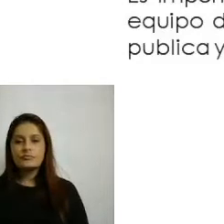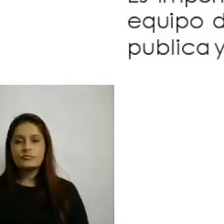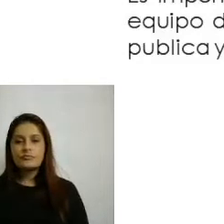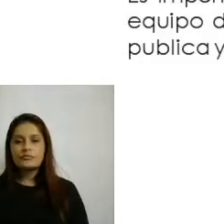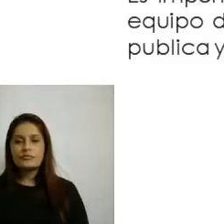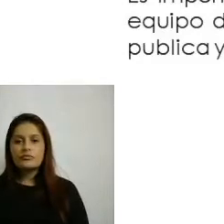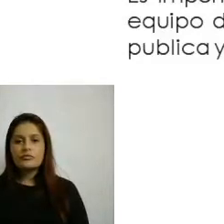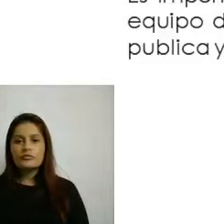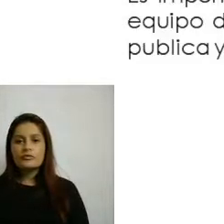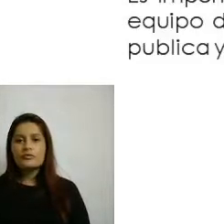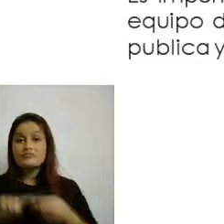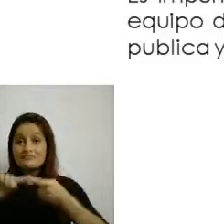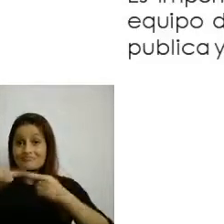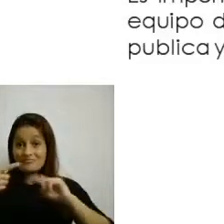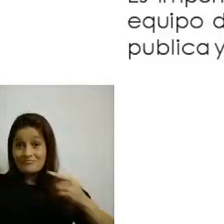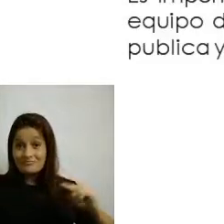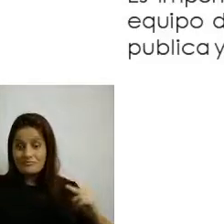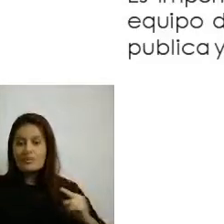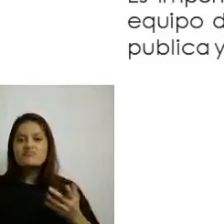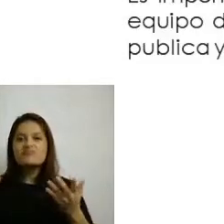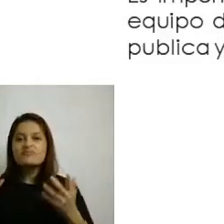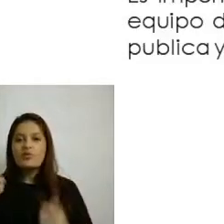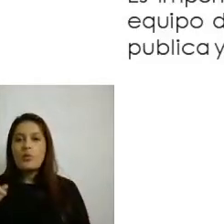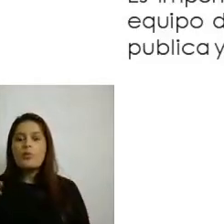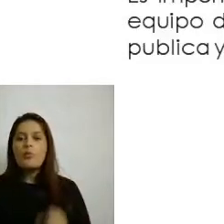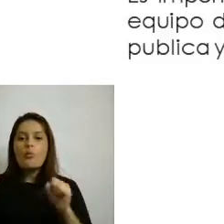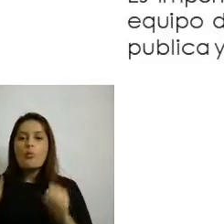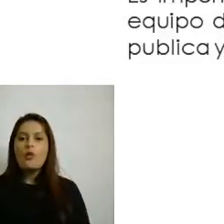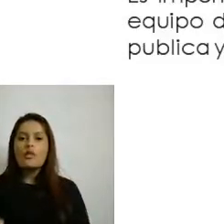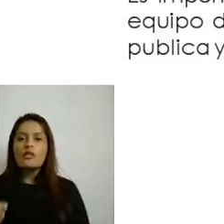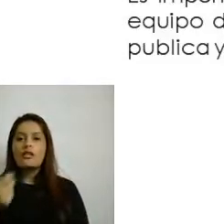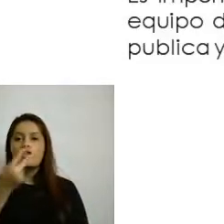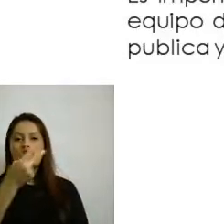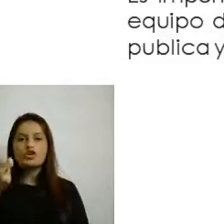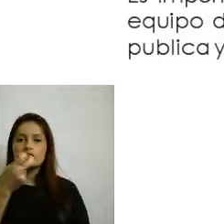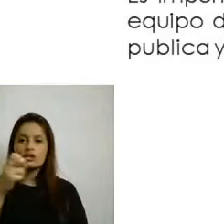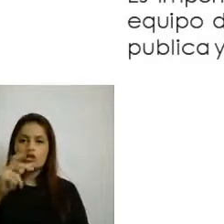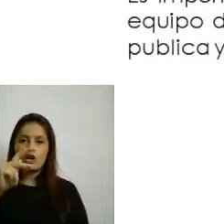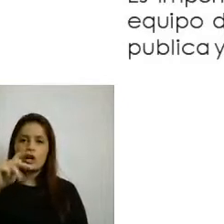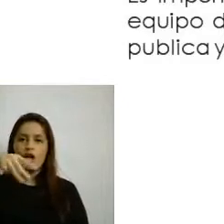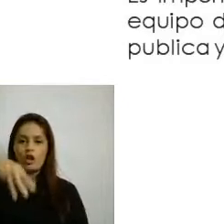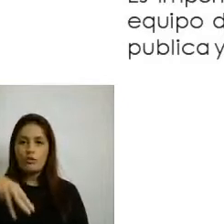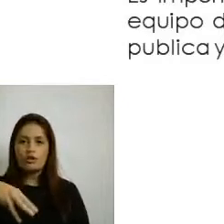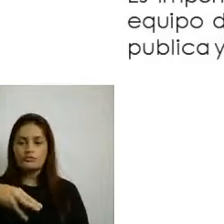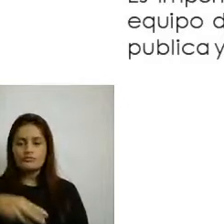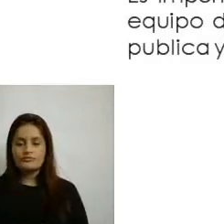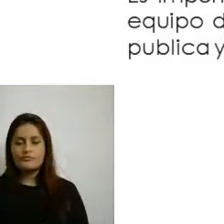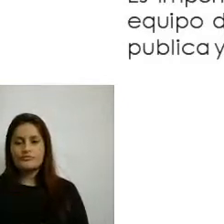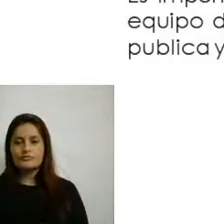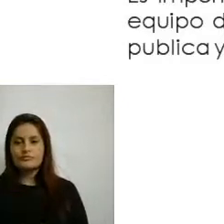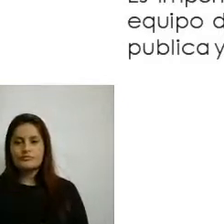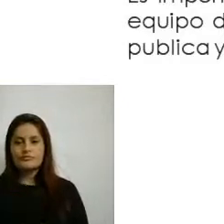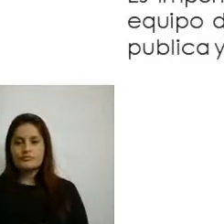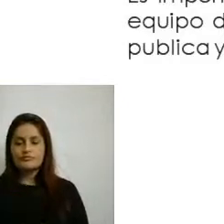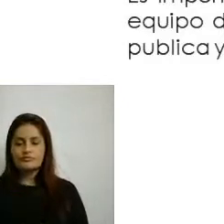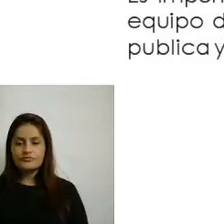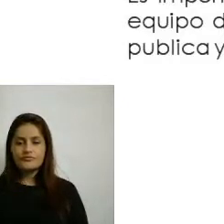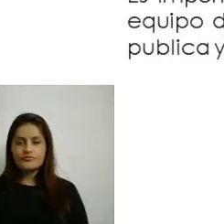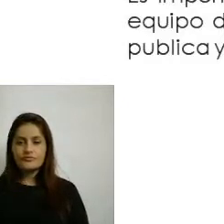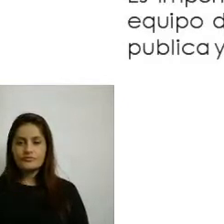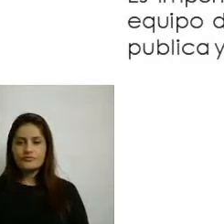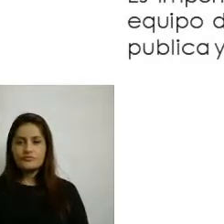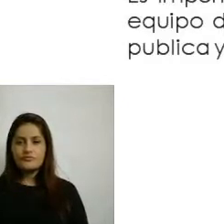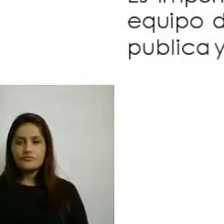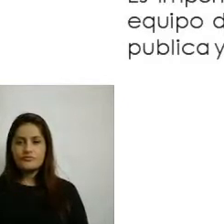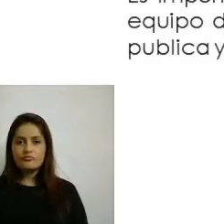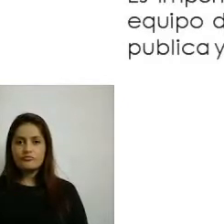eléctrico, se estableció una autonomía mínima de 200 kilómetros. Como les planteé, es importante que esta